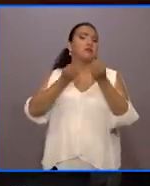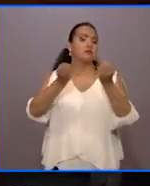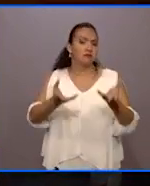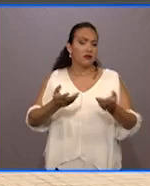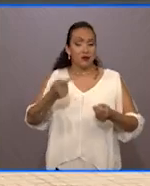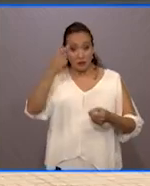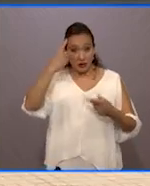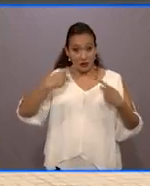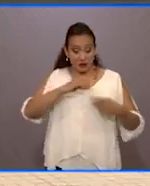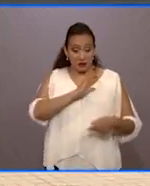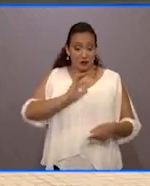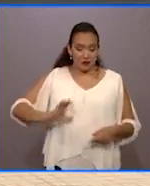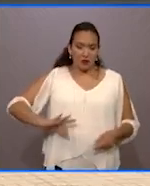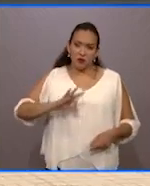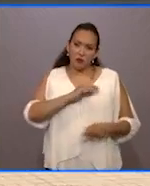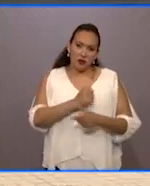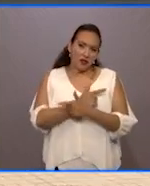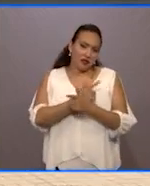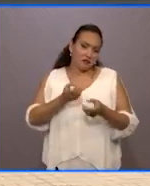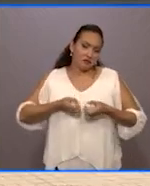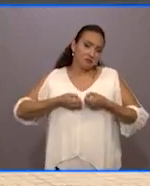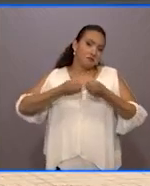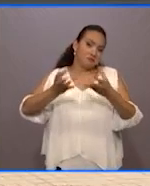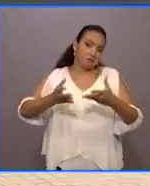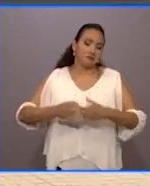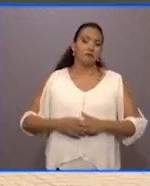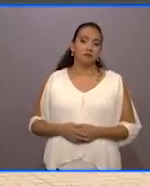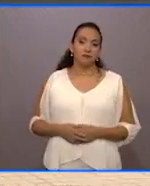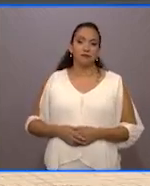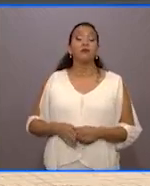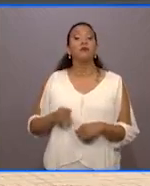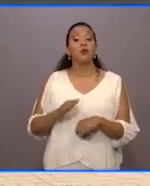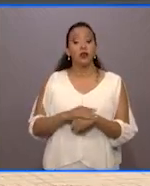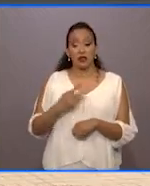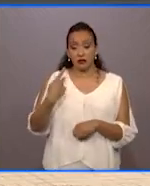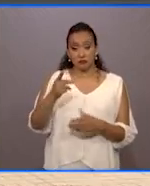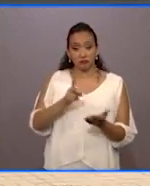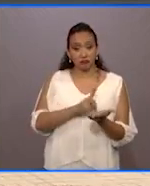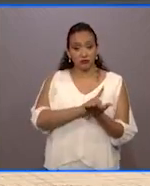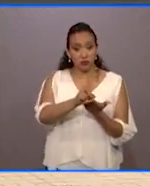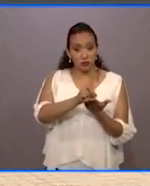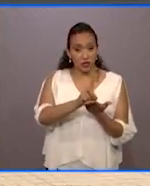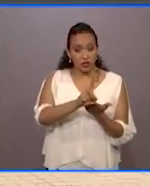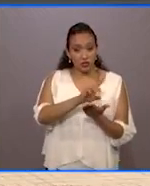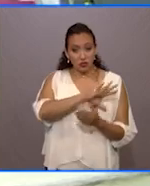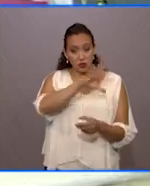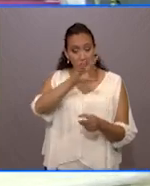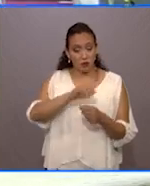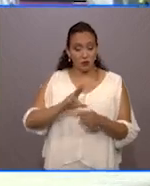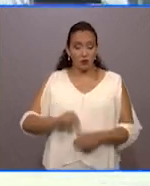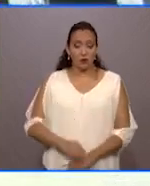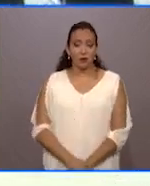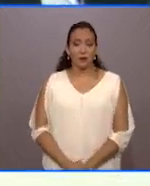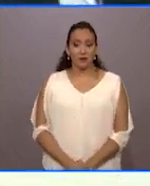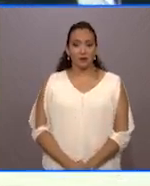personas candidatas a cargos judiciales, porque este derecho no es absoluto.